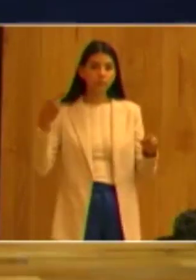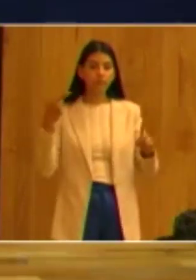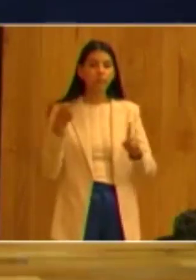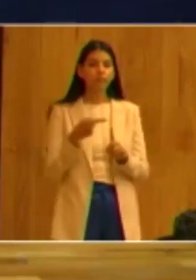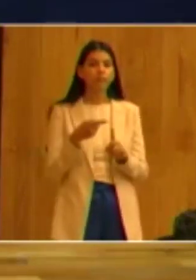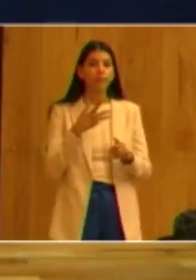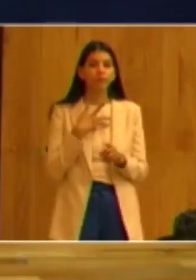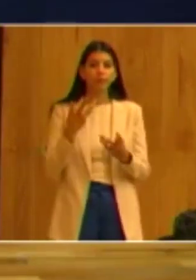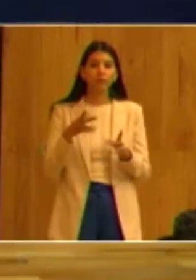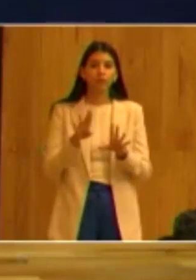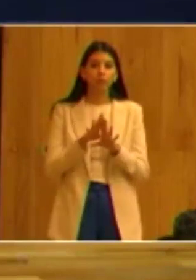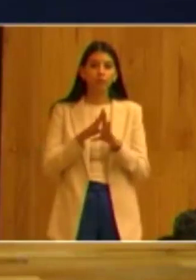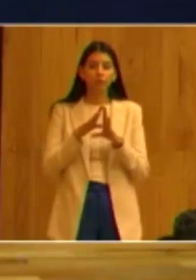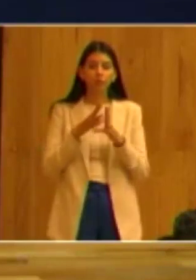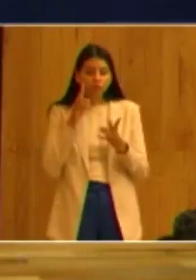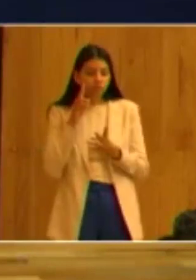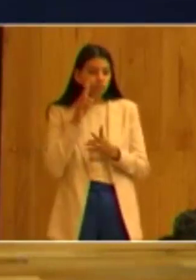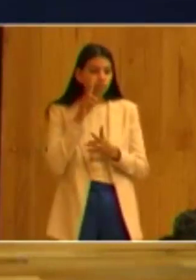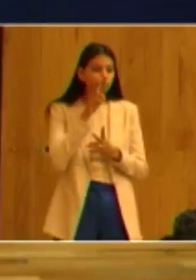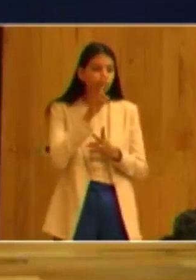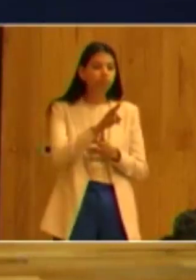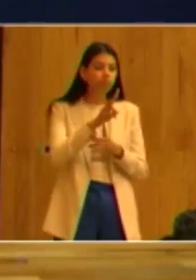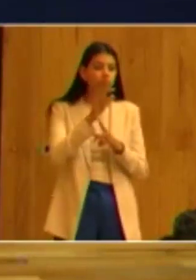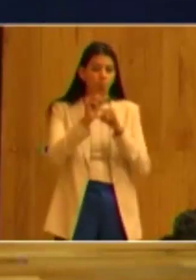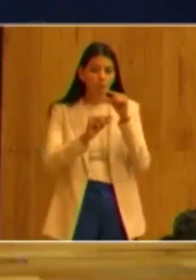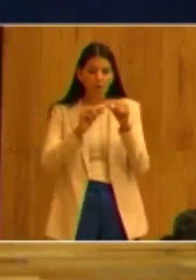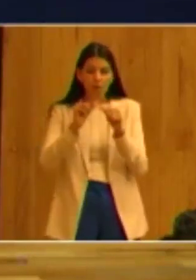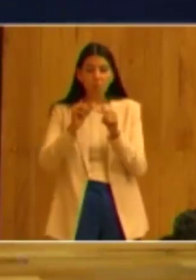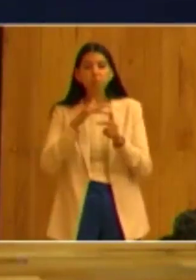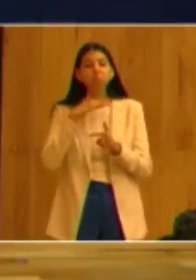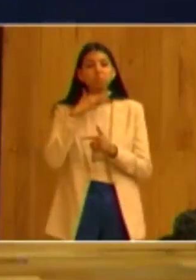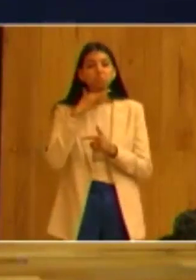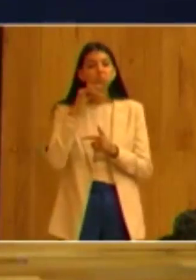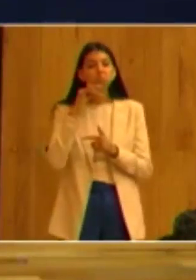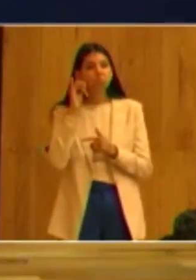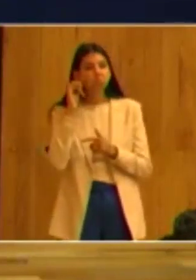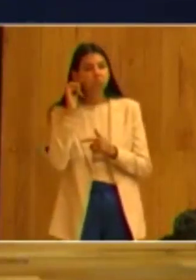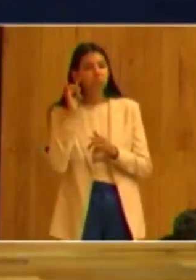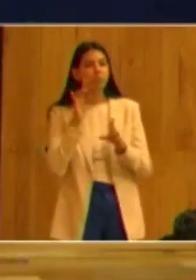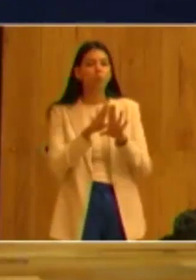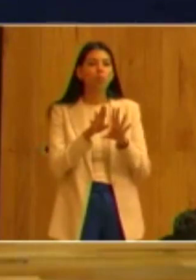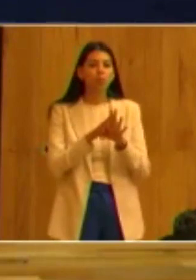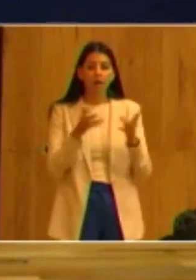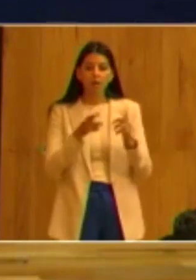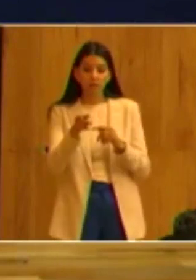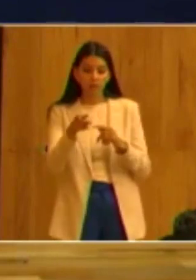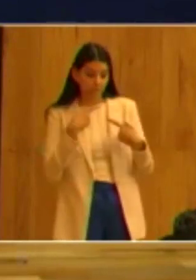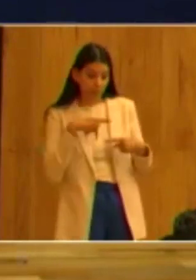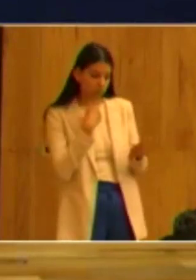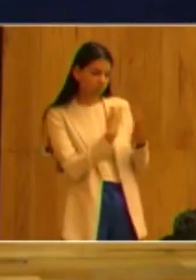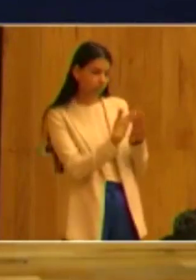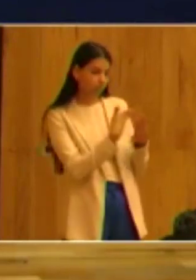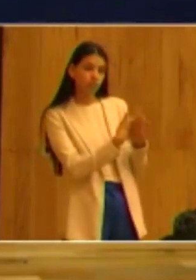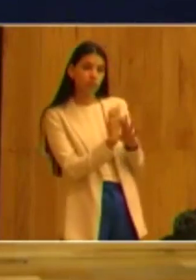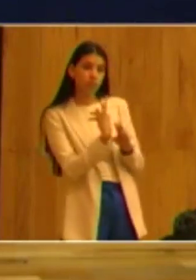efecto disuasorio en quien emitió de manera directa la agresión, pero